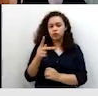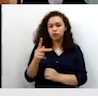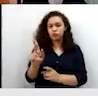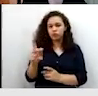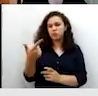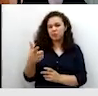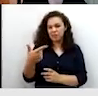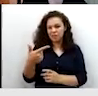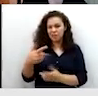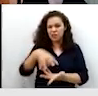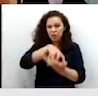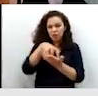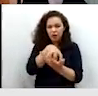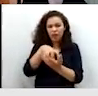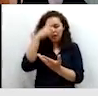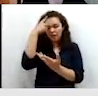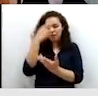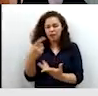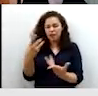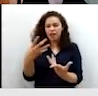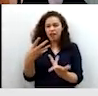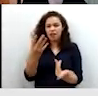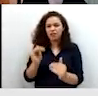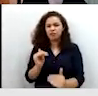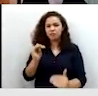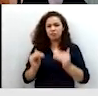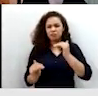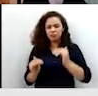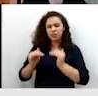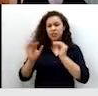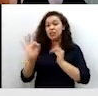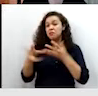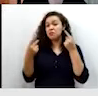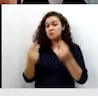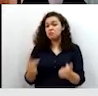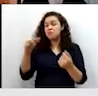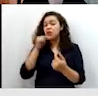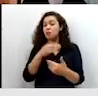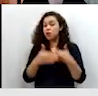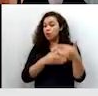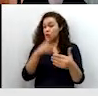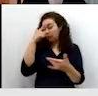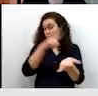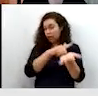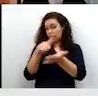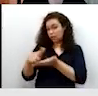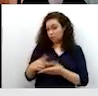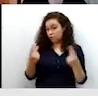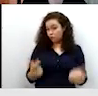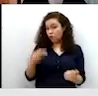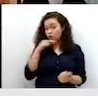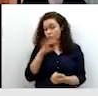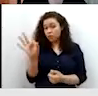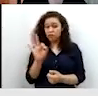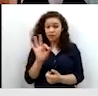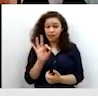para estabilizar el desinfectante que a lo mejor puede acelerar un poco más el proceso de desinfección.